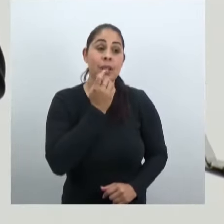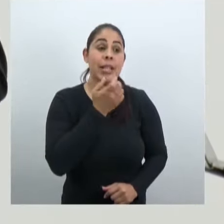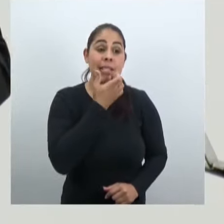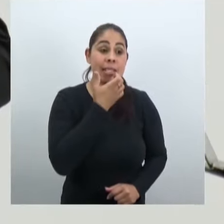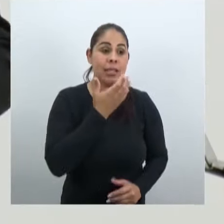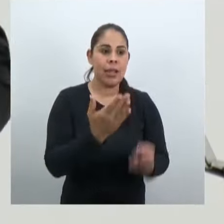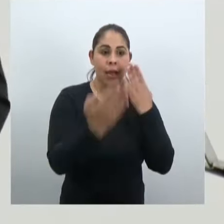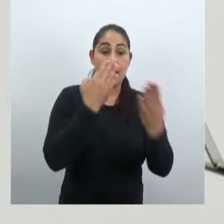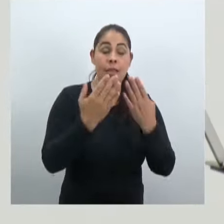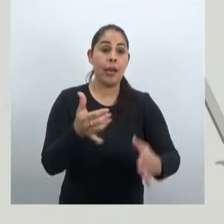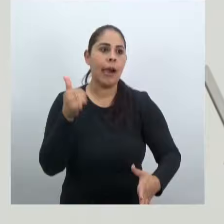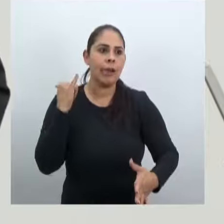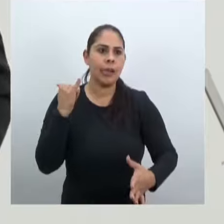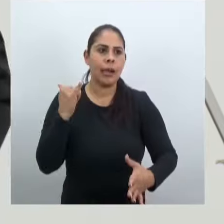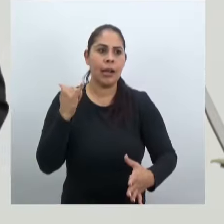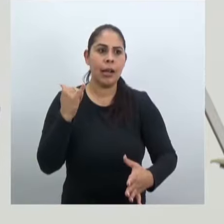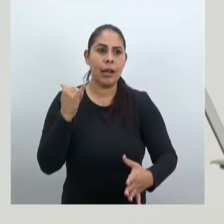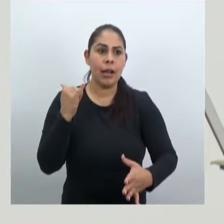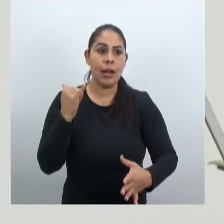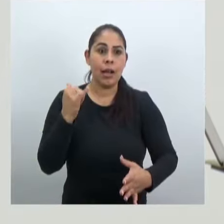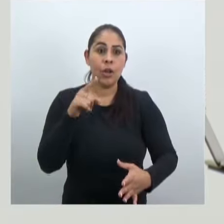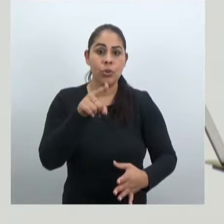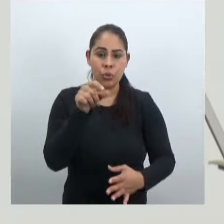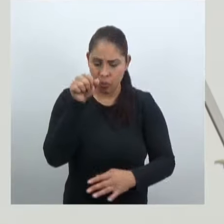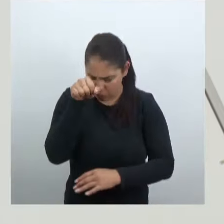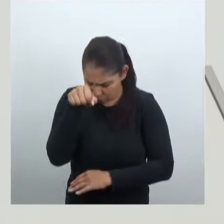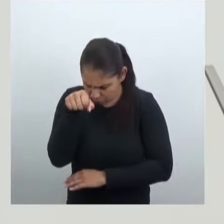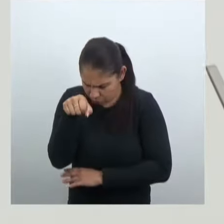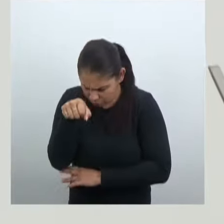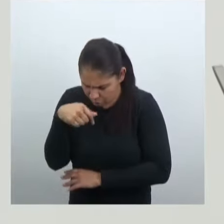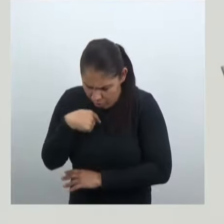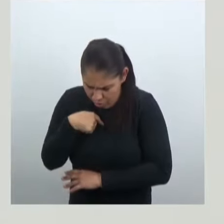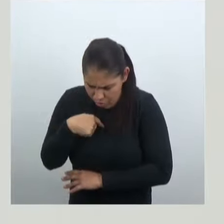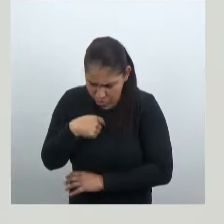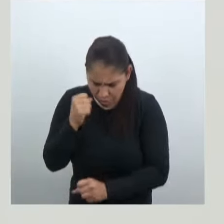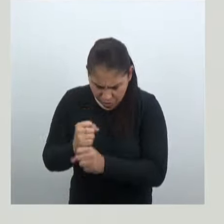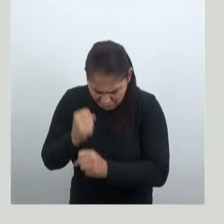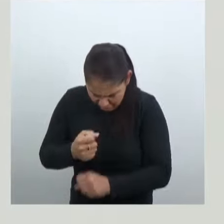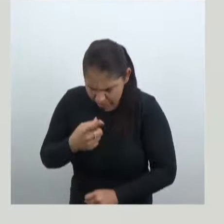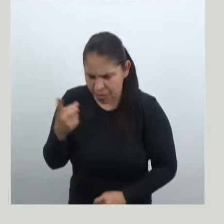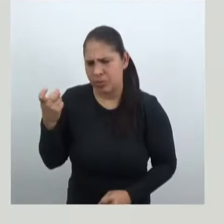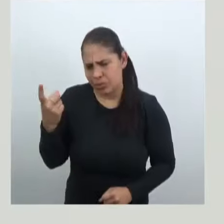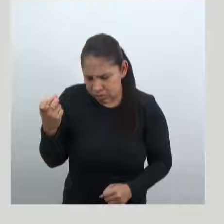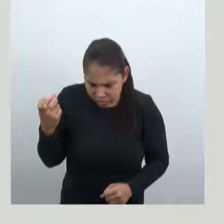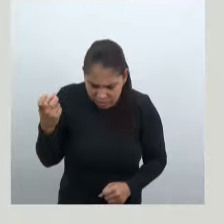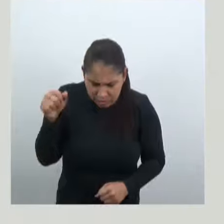El próximo, ay, sí, sí, ¿y tú qué quieres? Bueno, yo quiero un trabajo.